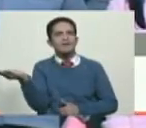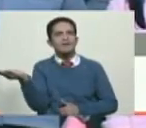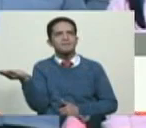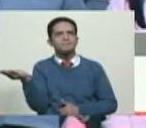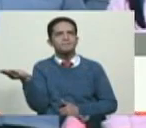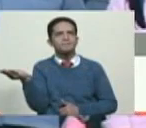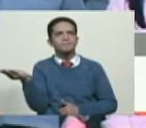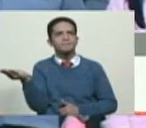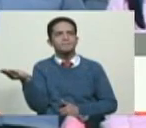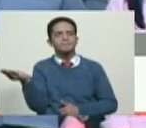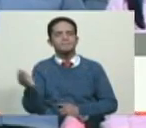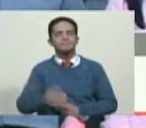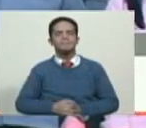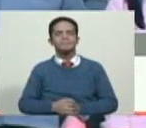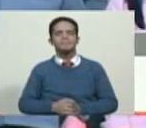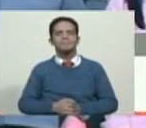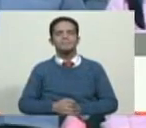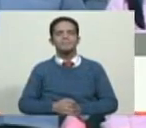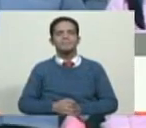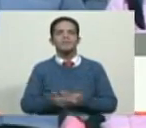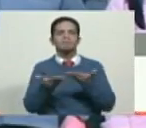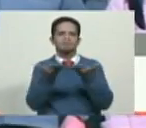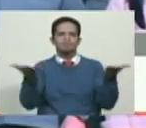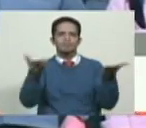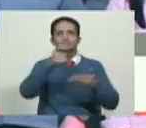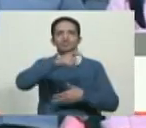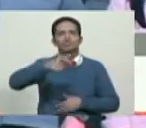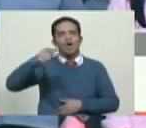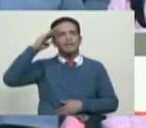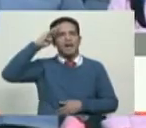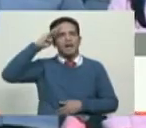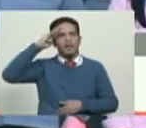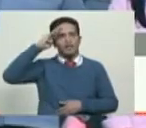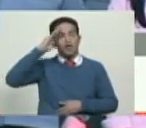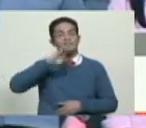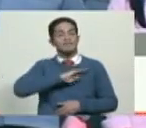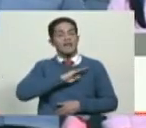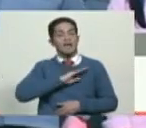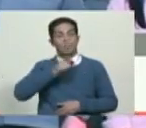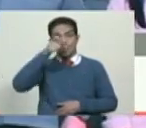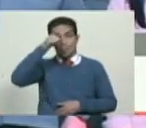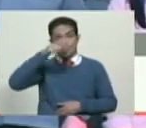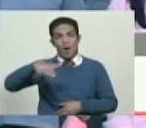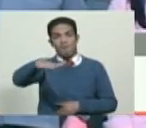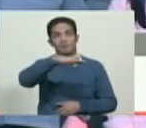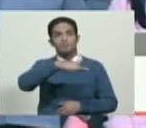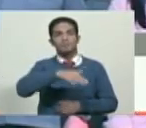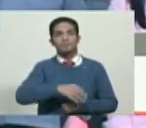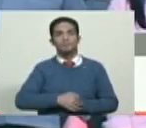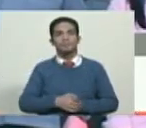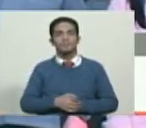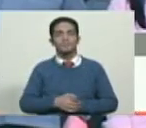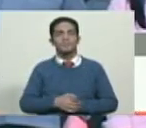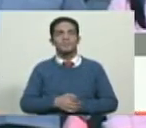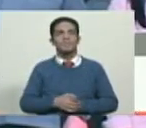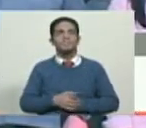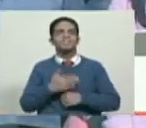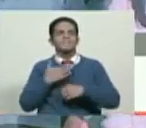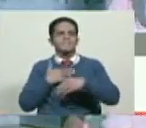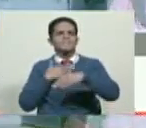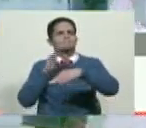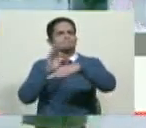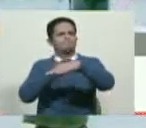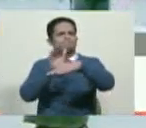señoras oficiales, soldados del pueblo, yo llamo a un